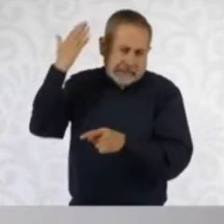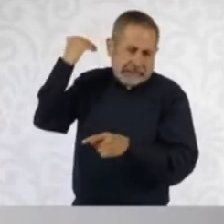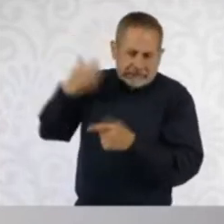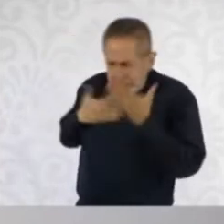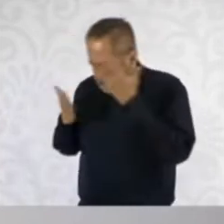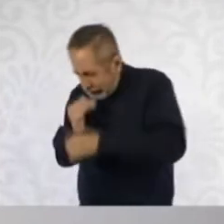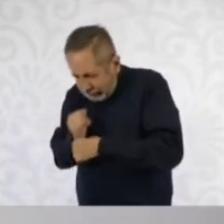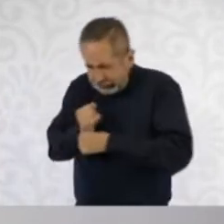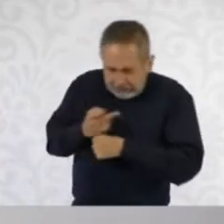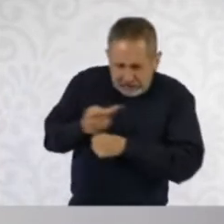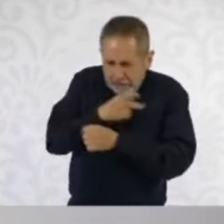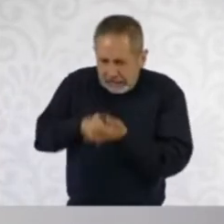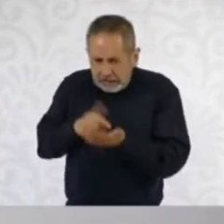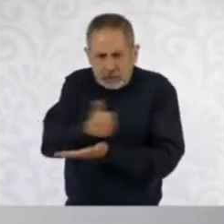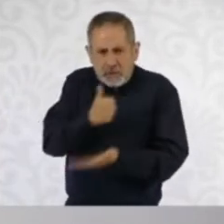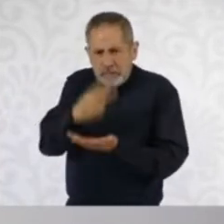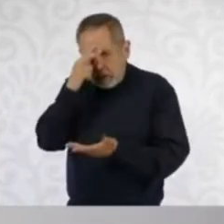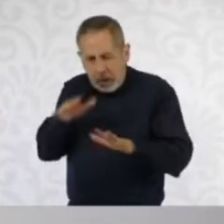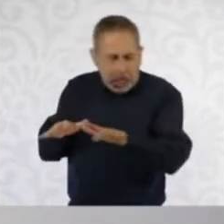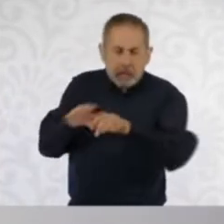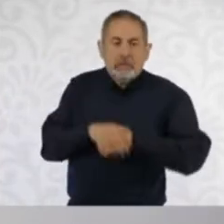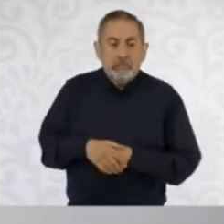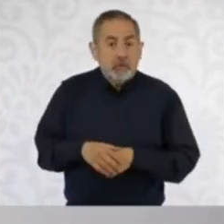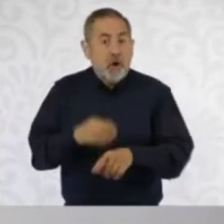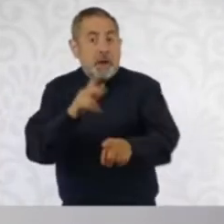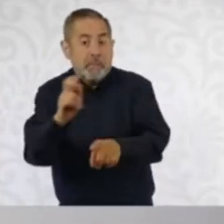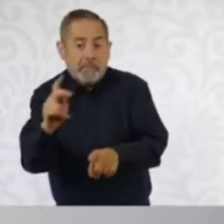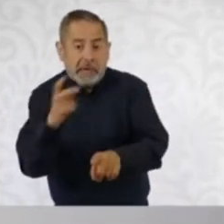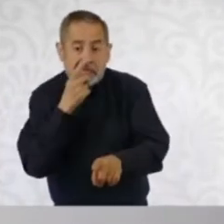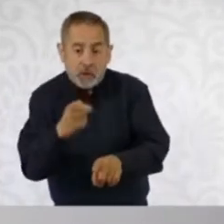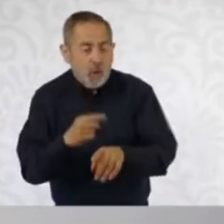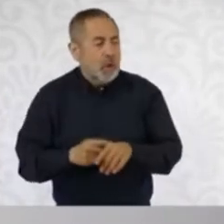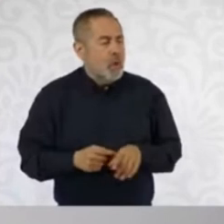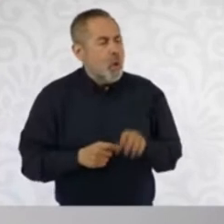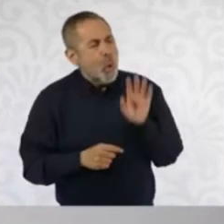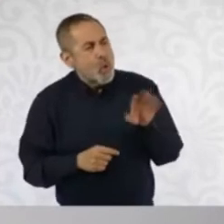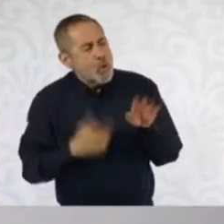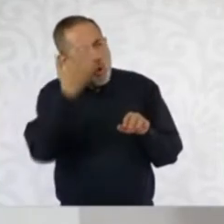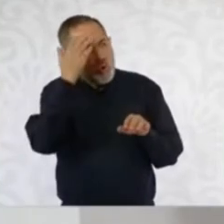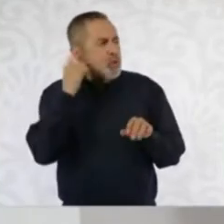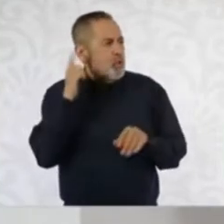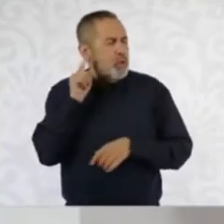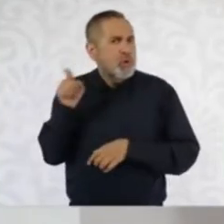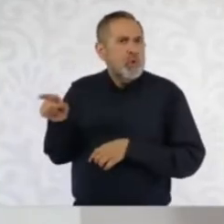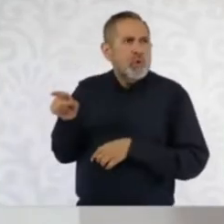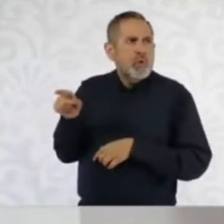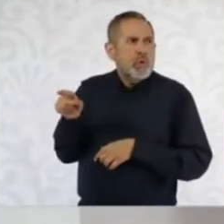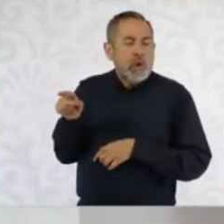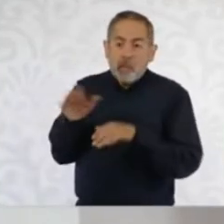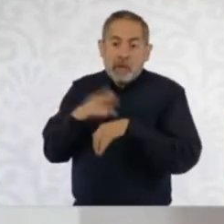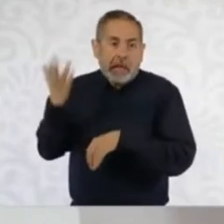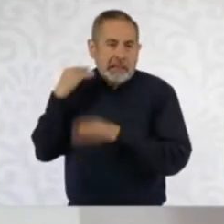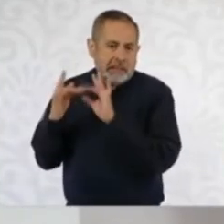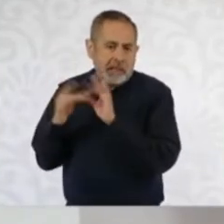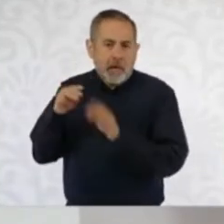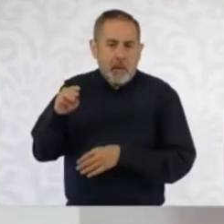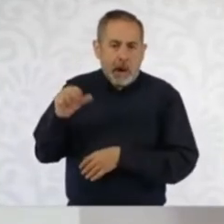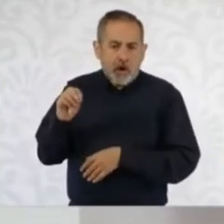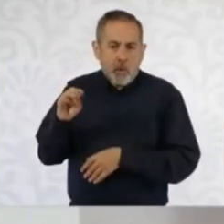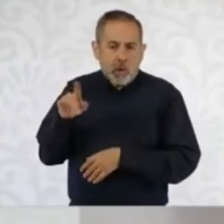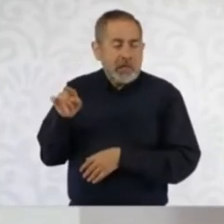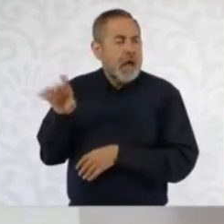la zona metropolitana del Valle de México. Y le dijo, pues de preferencia, porque el doctor Mario Molina le había hablado con él, de ese